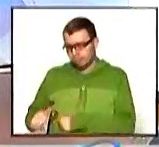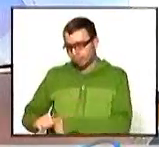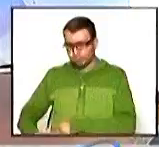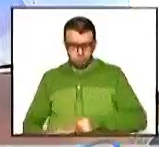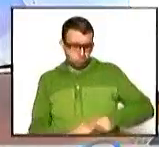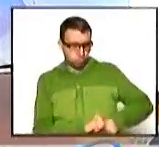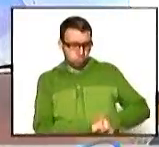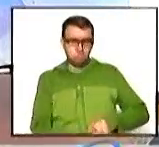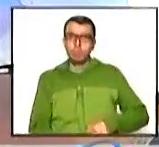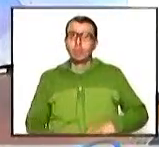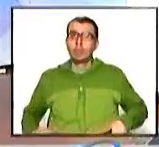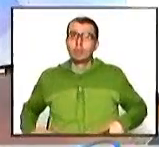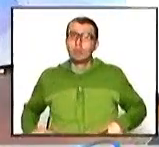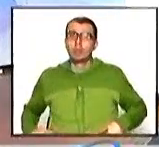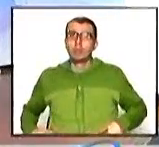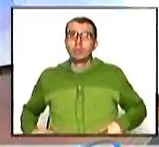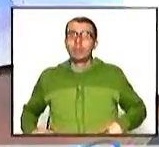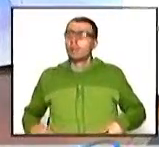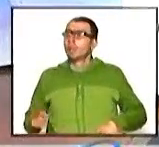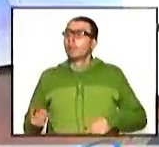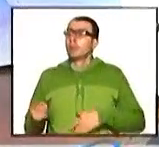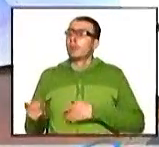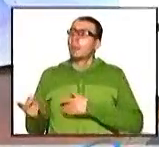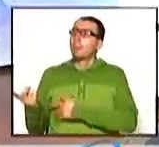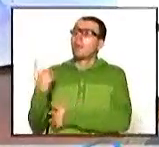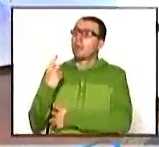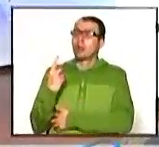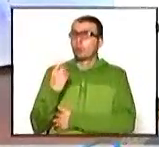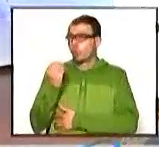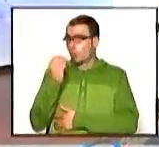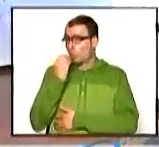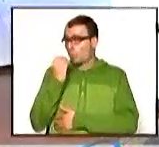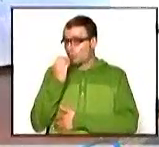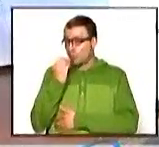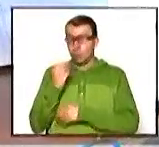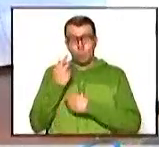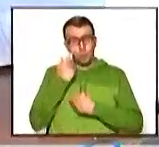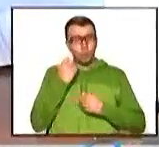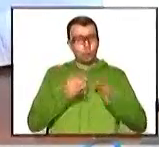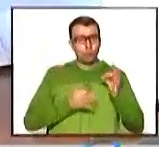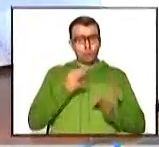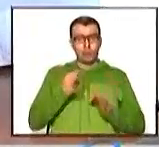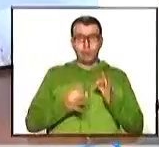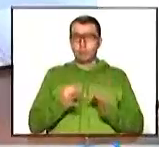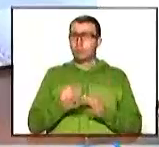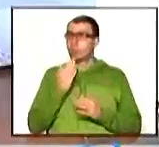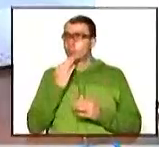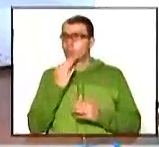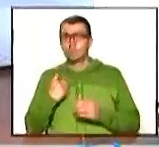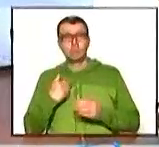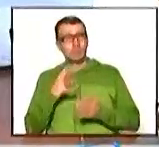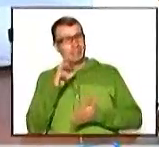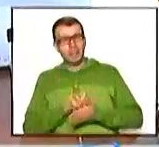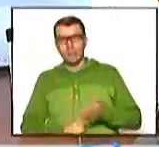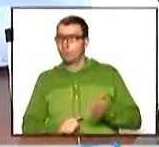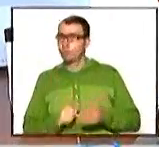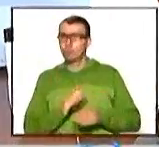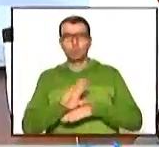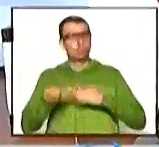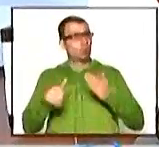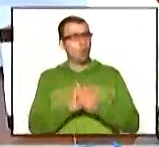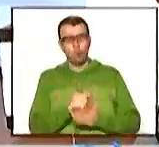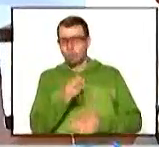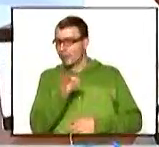y entonces me mandaron una dieta prequirúrgica, y en la dieta me quitaron todos los granos, todo lo que son